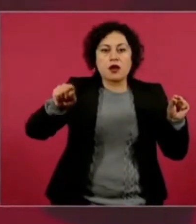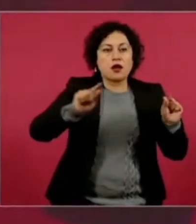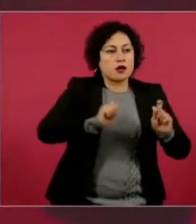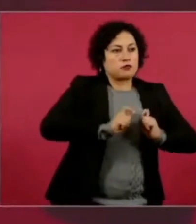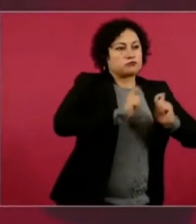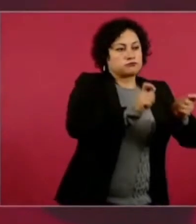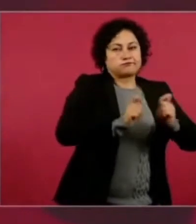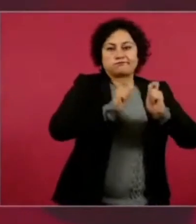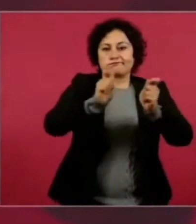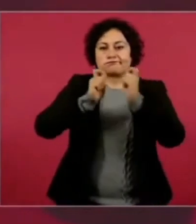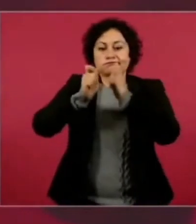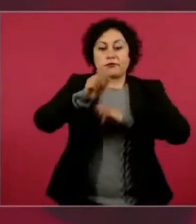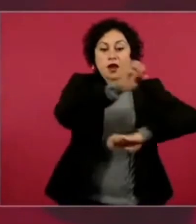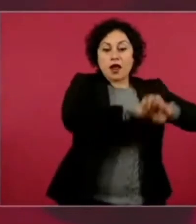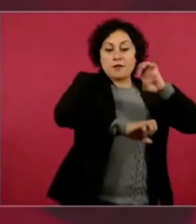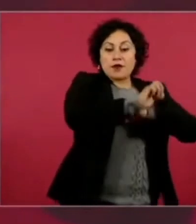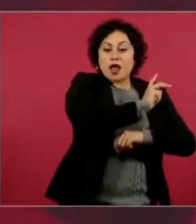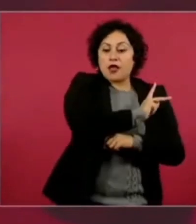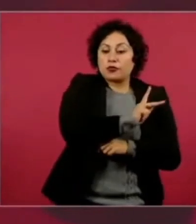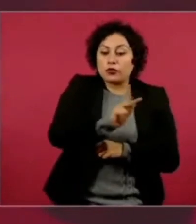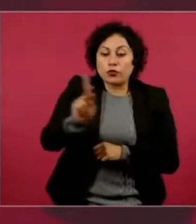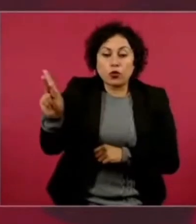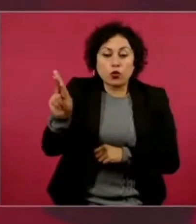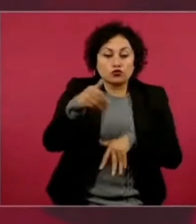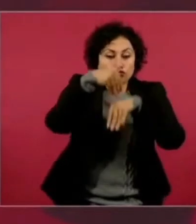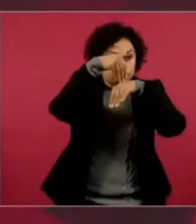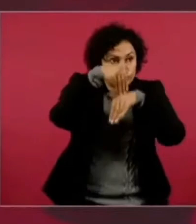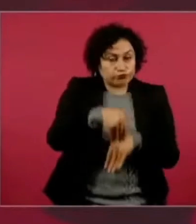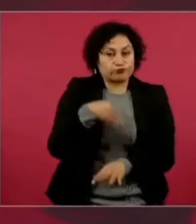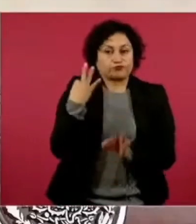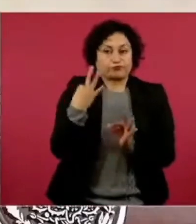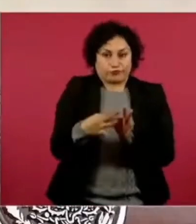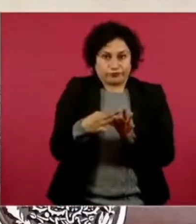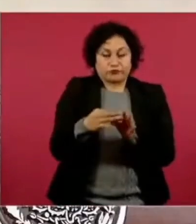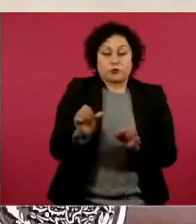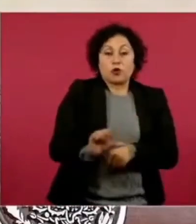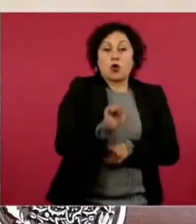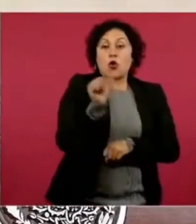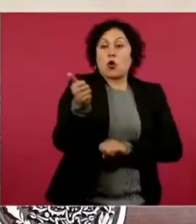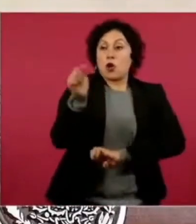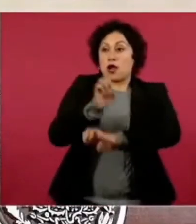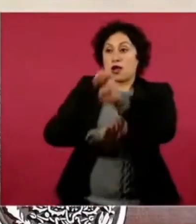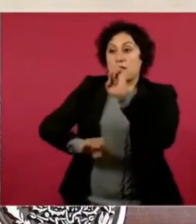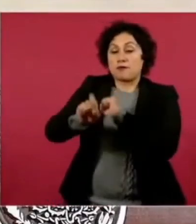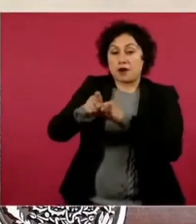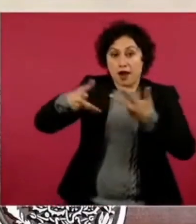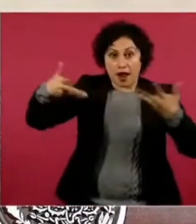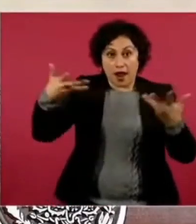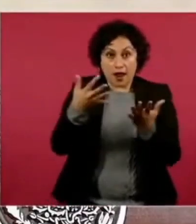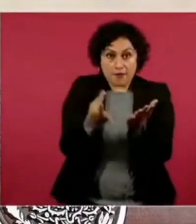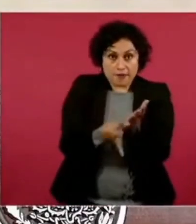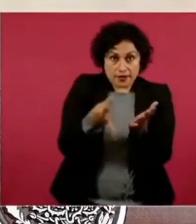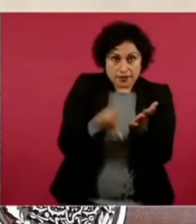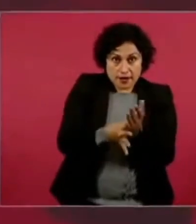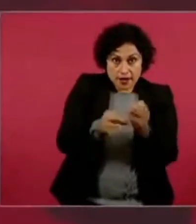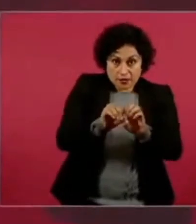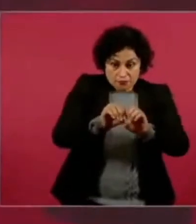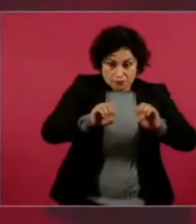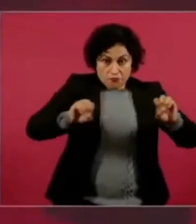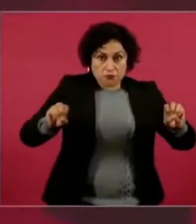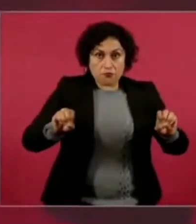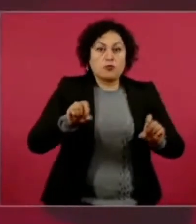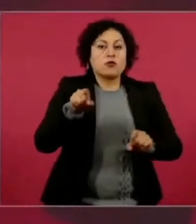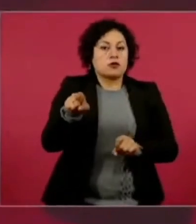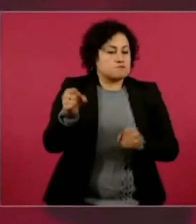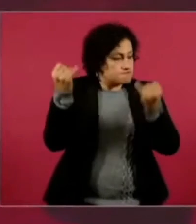Y los fabricantes de tubos, también de Monterrey, cumplieron.